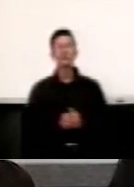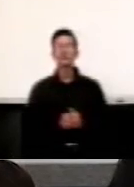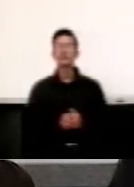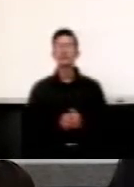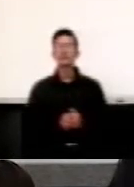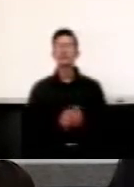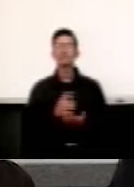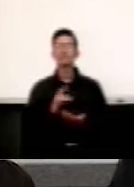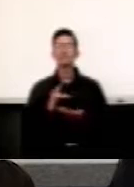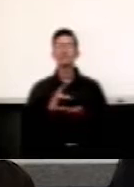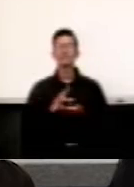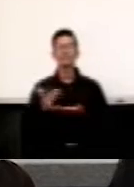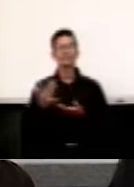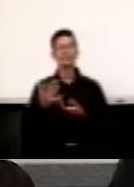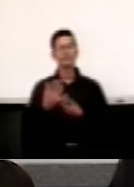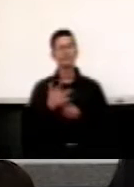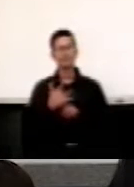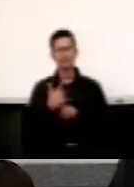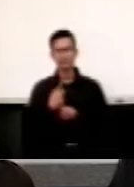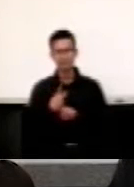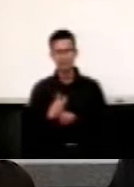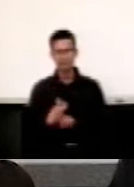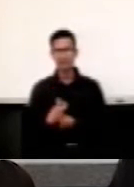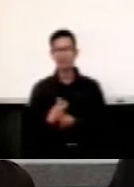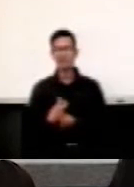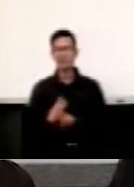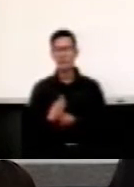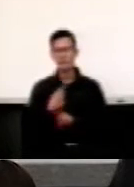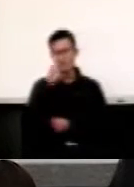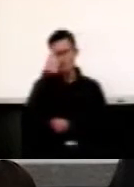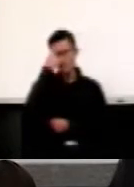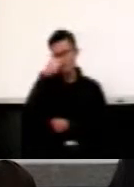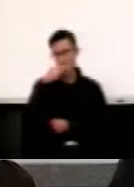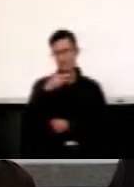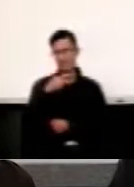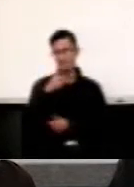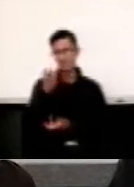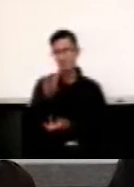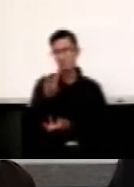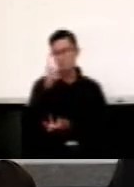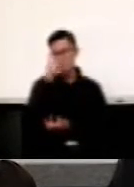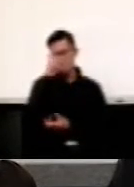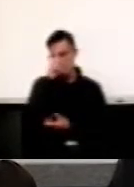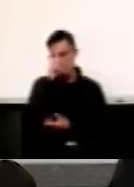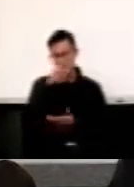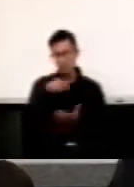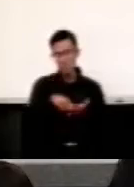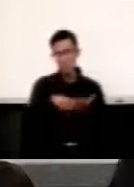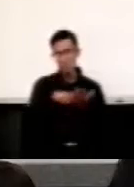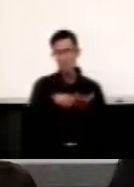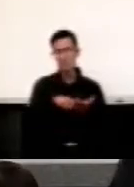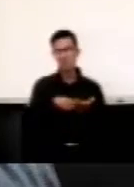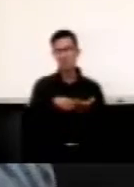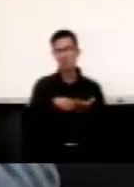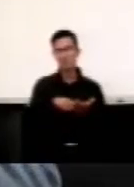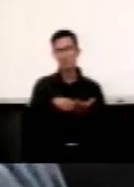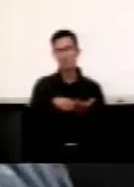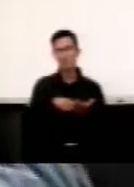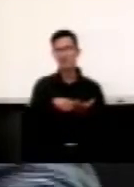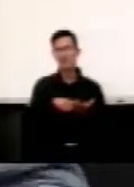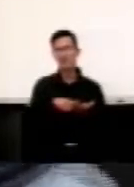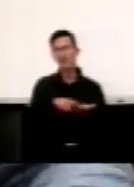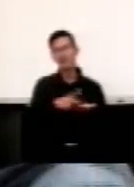Bueno, agradecer la invitación a comentar esta obra. Me voy a ahorrar los nombres, ya nos presentamos varias veces,